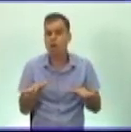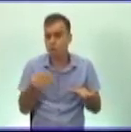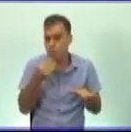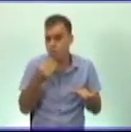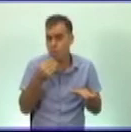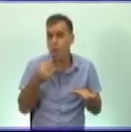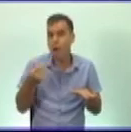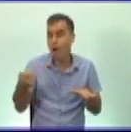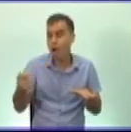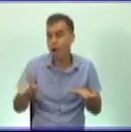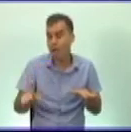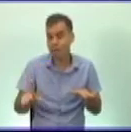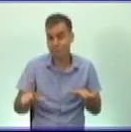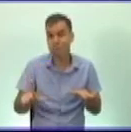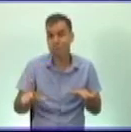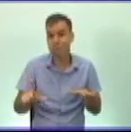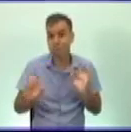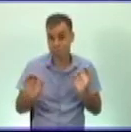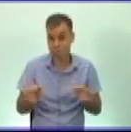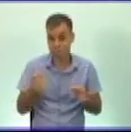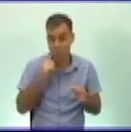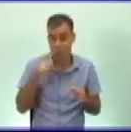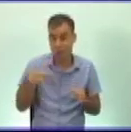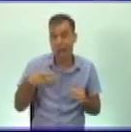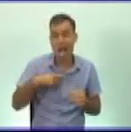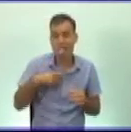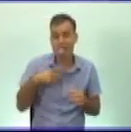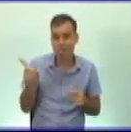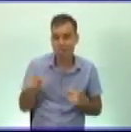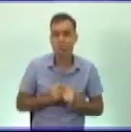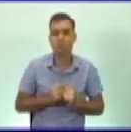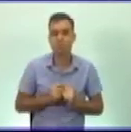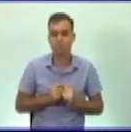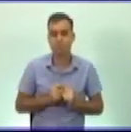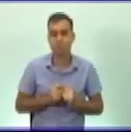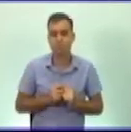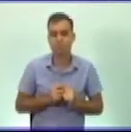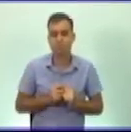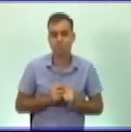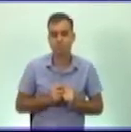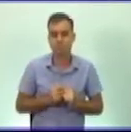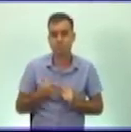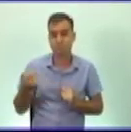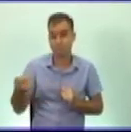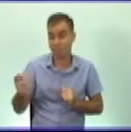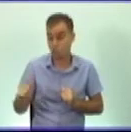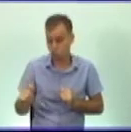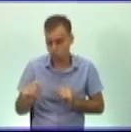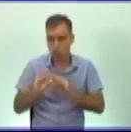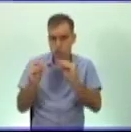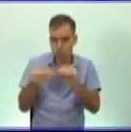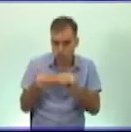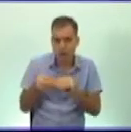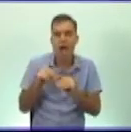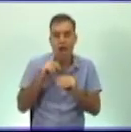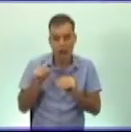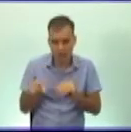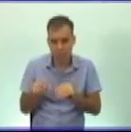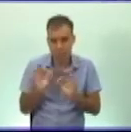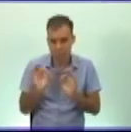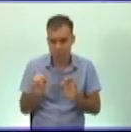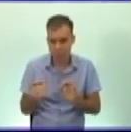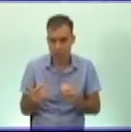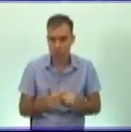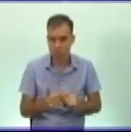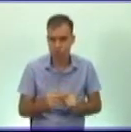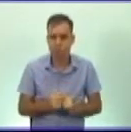el área lateral porque ya tenemos la generatriz, ahí está. Podemos hallar el área total porque ya tenemos el área de la base y el área lateral, es